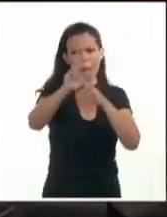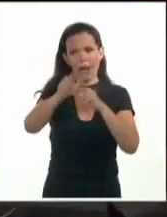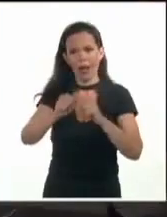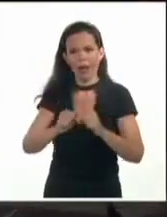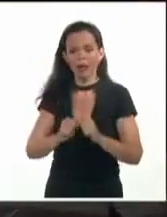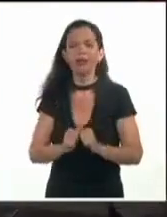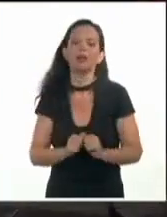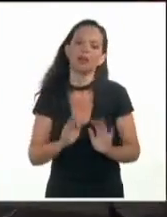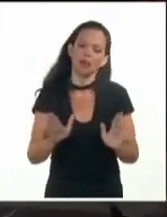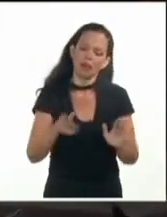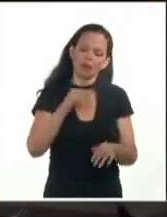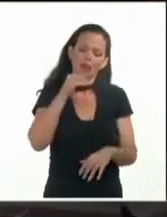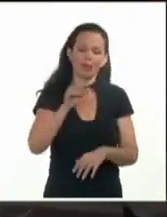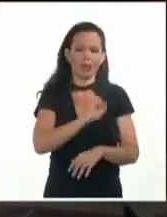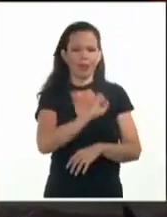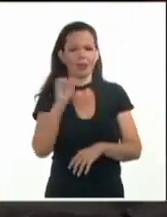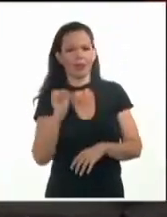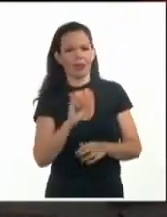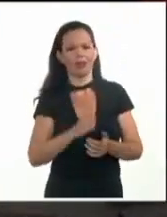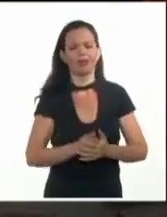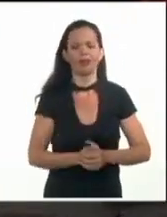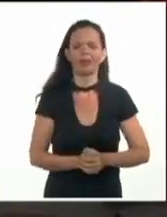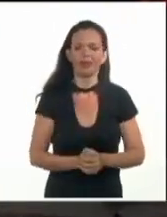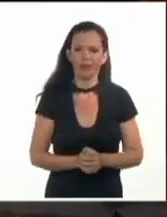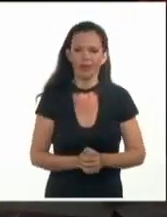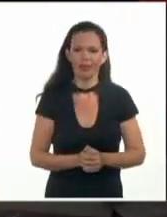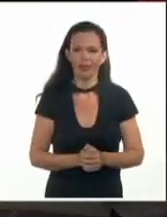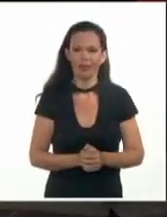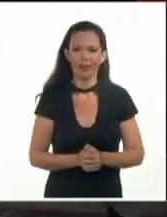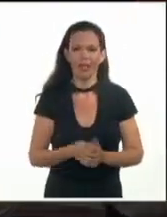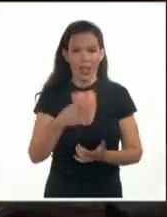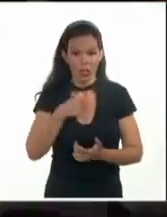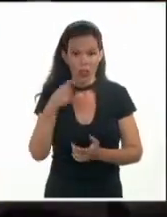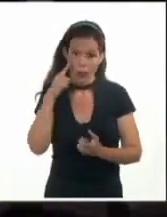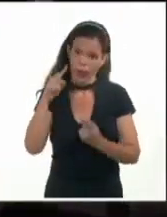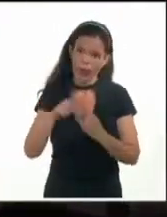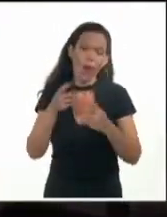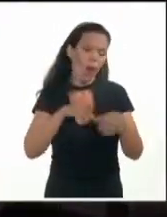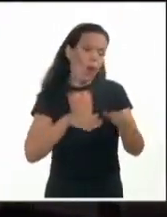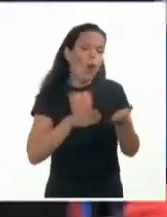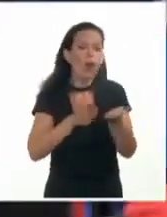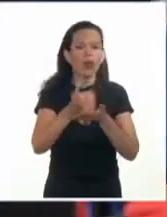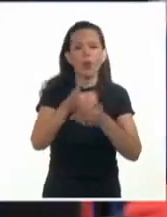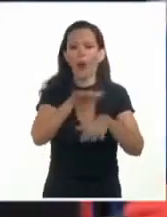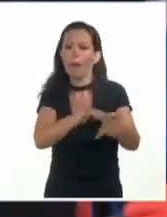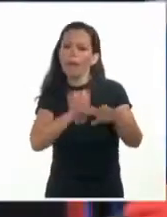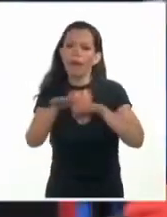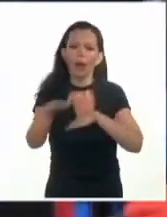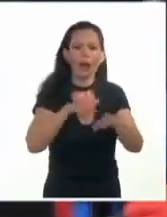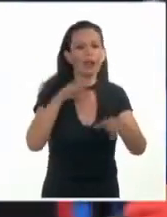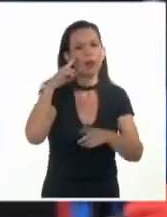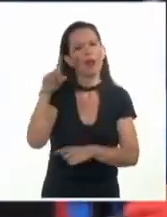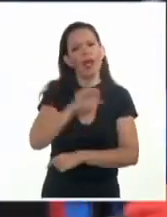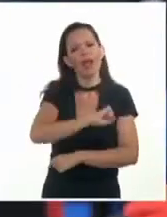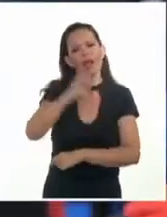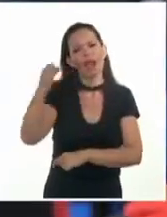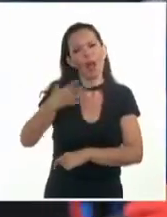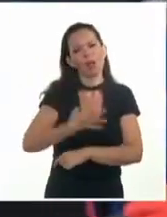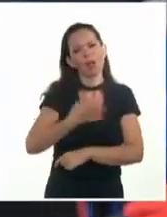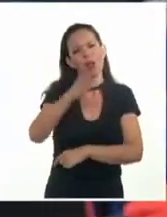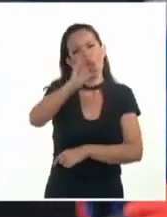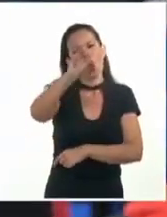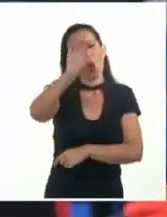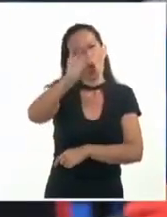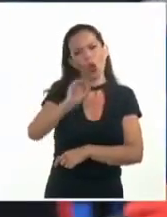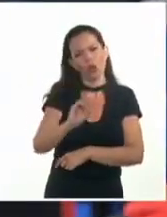bien. Bueno, seguir preparándome y a luchar por el oro para América. Bueno, y todavía me queda aquí